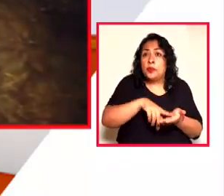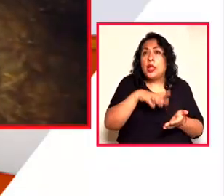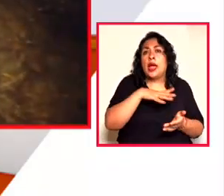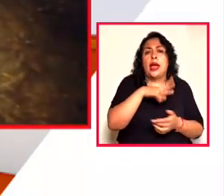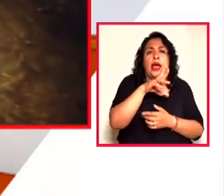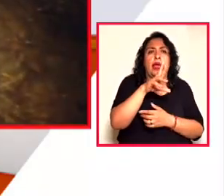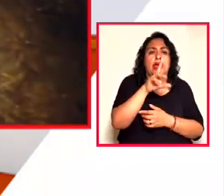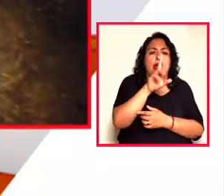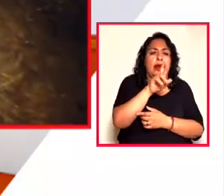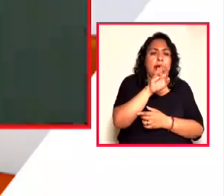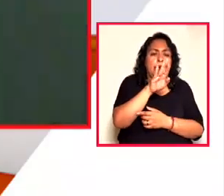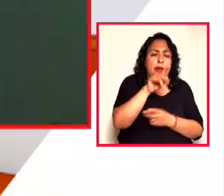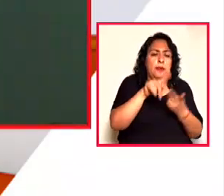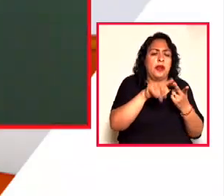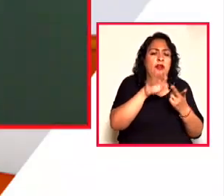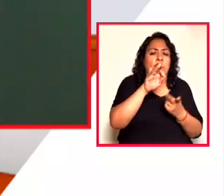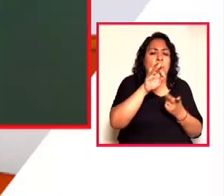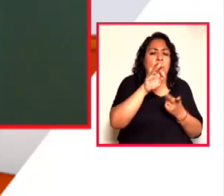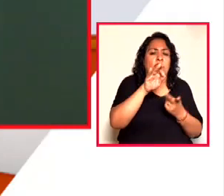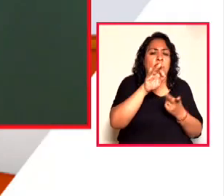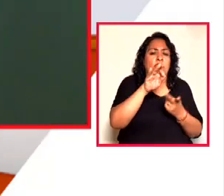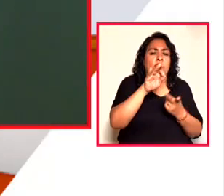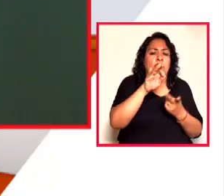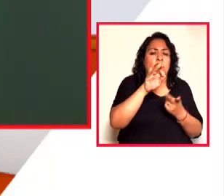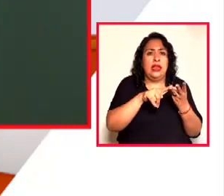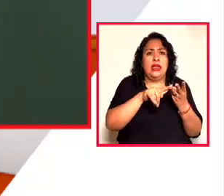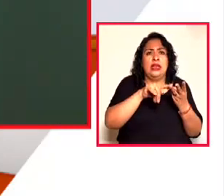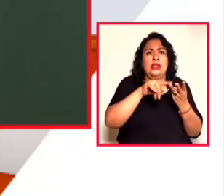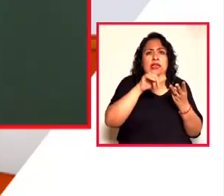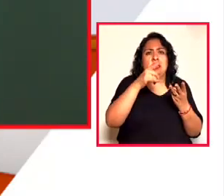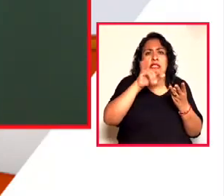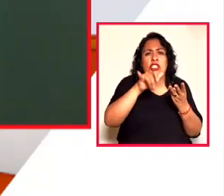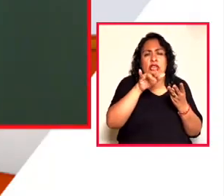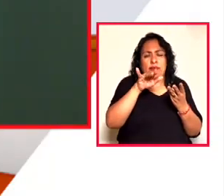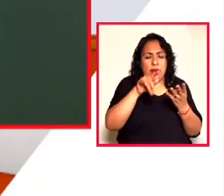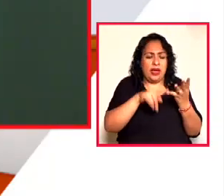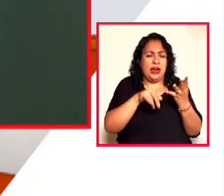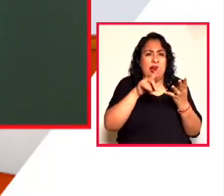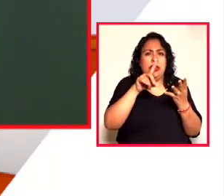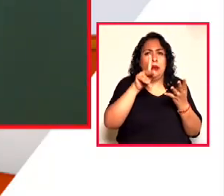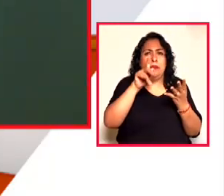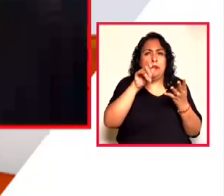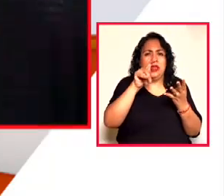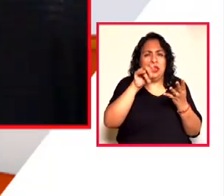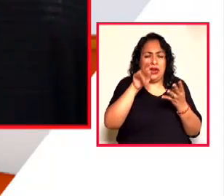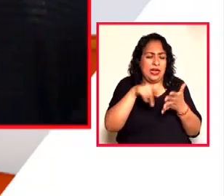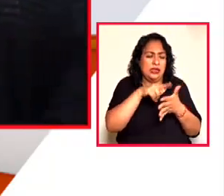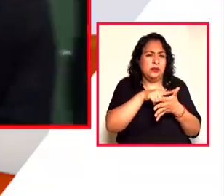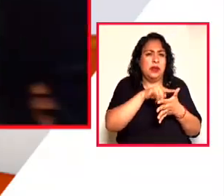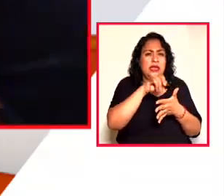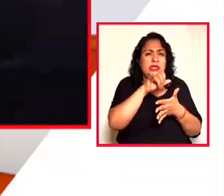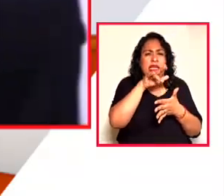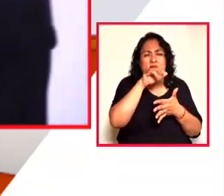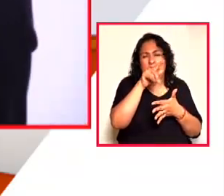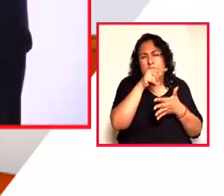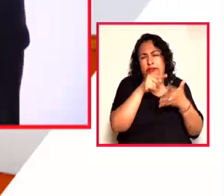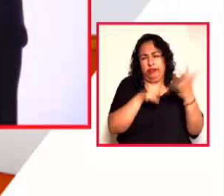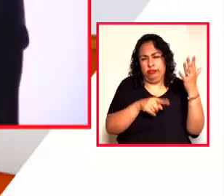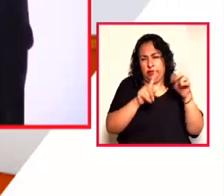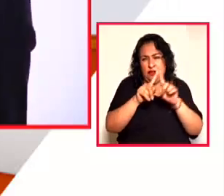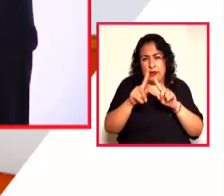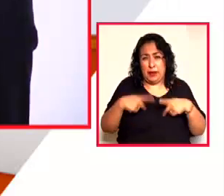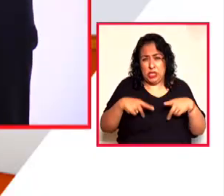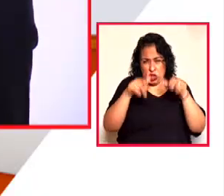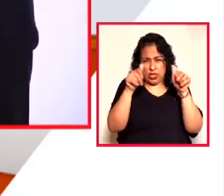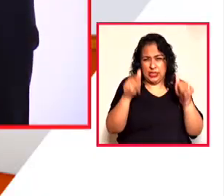Rembrandt, Ferdinand Boll, Jan van der Heijden, Willem Kalf, Peter Lastman y Jan Lievens. En ellas está